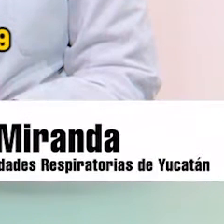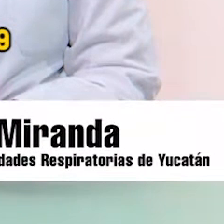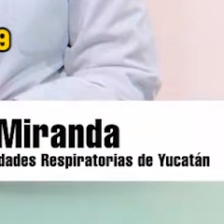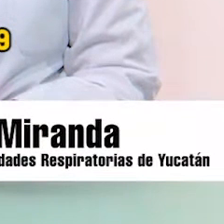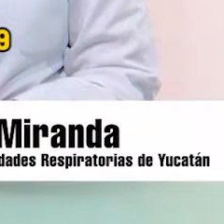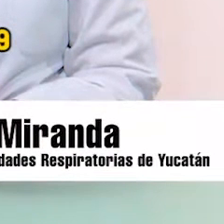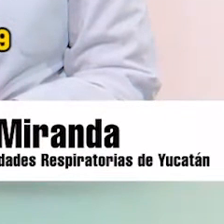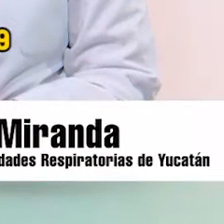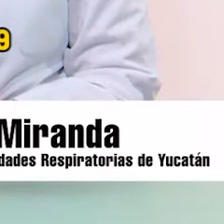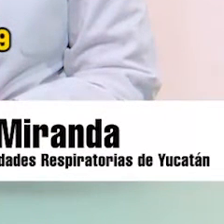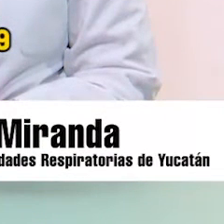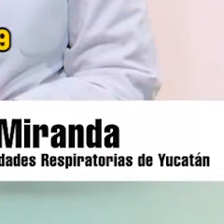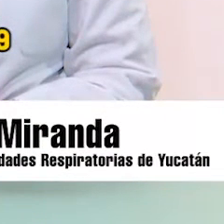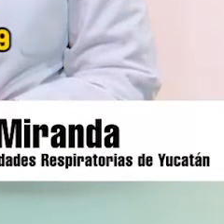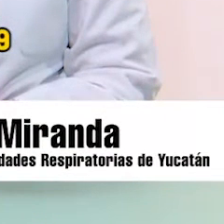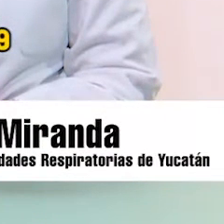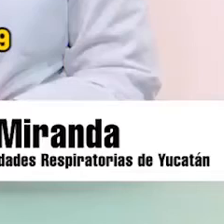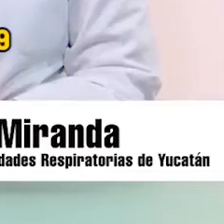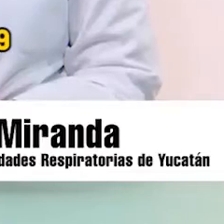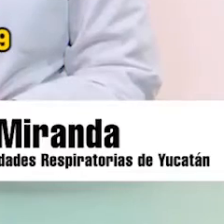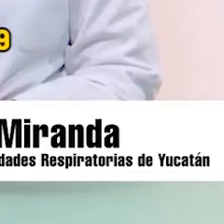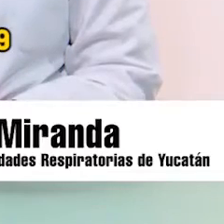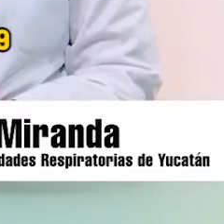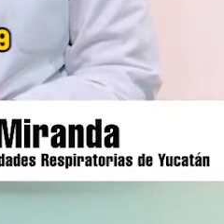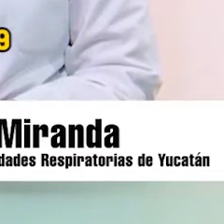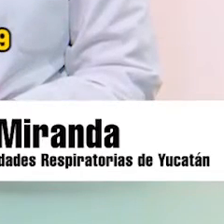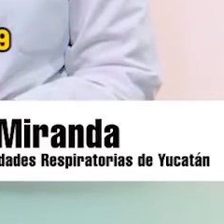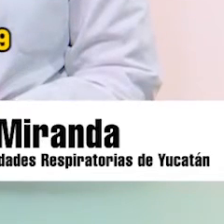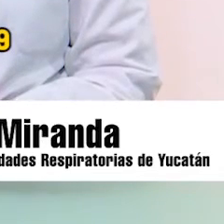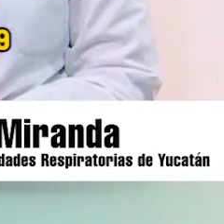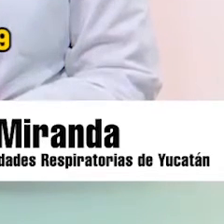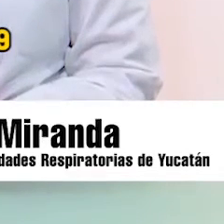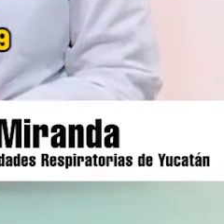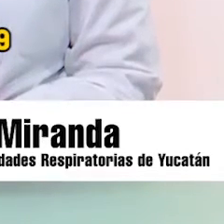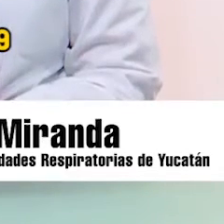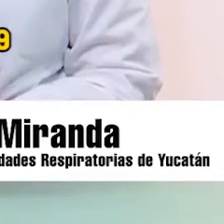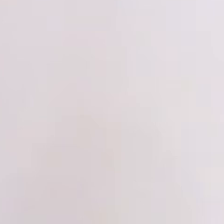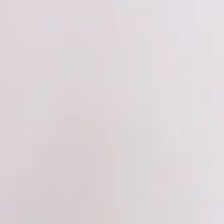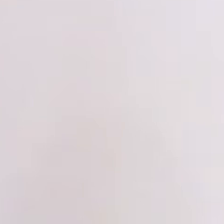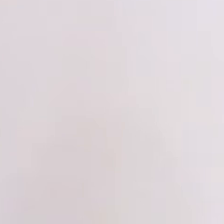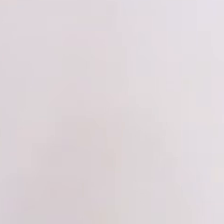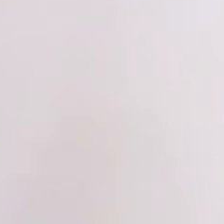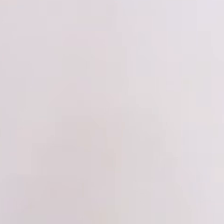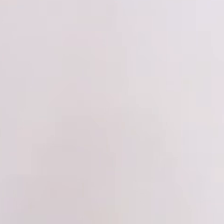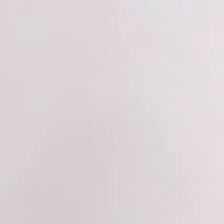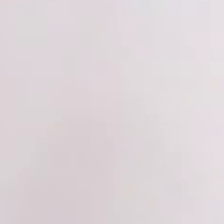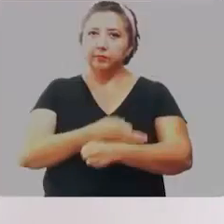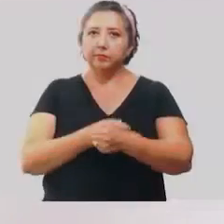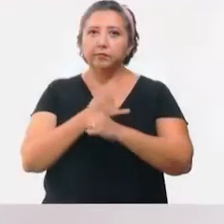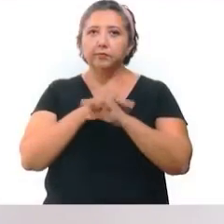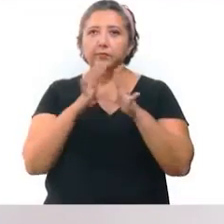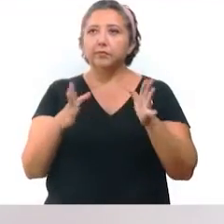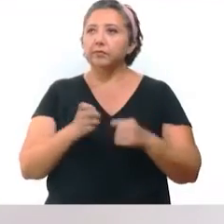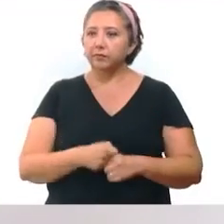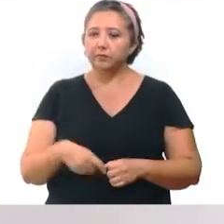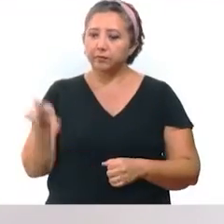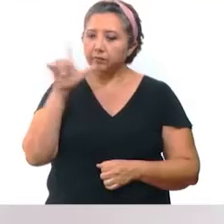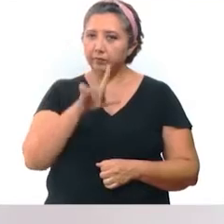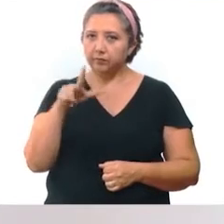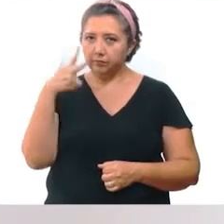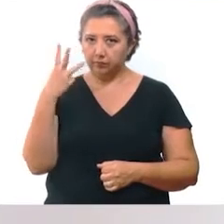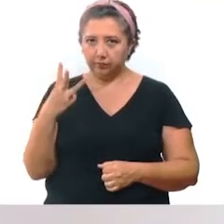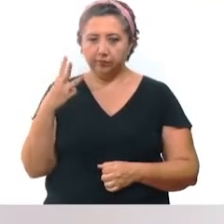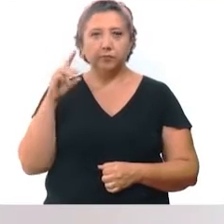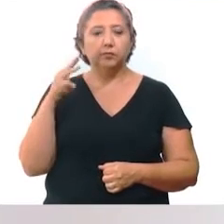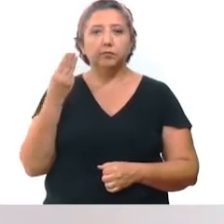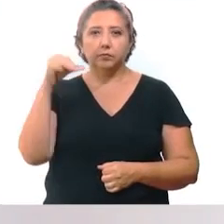Buenas tardes. Nos permitimos dar el informe diario relacionado con el COVID-19. Adelante, doctora. Gracias, doctora. Buenas tardes. Este es el parte médico de este lunes 3